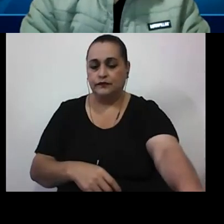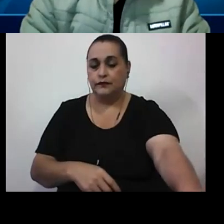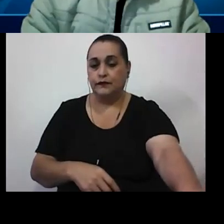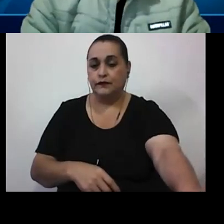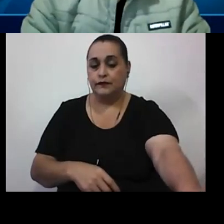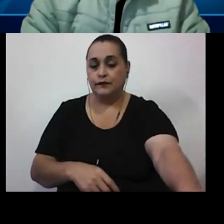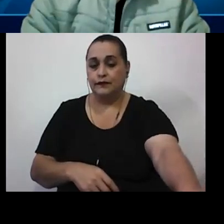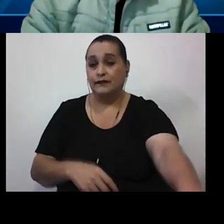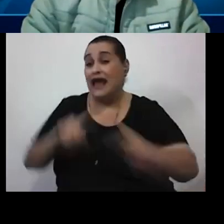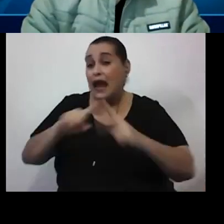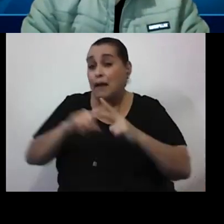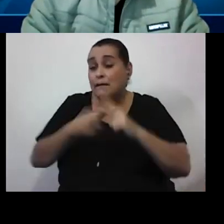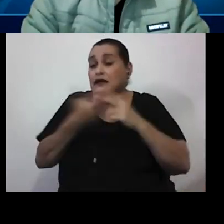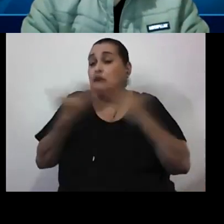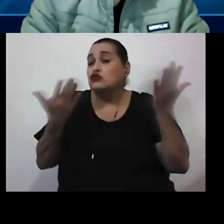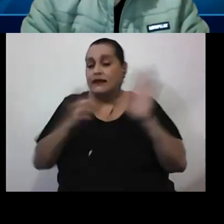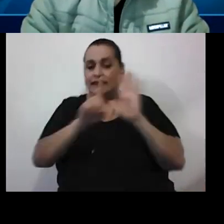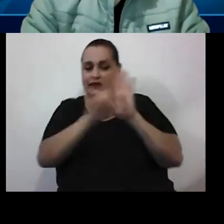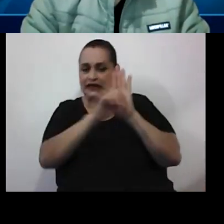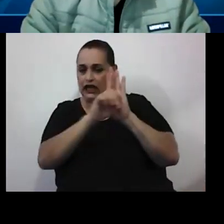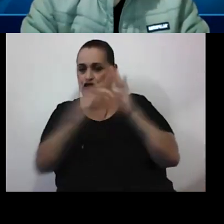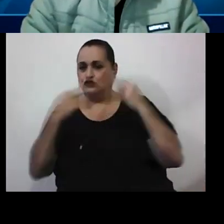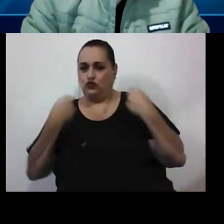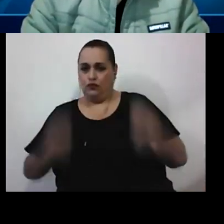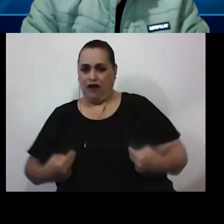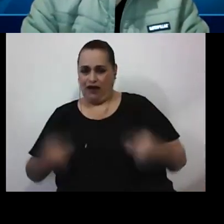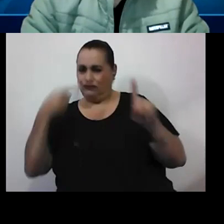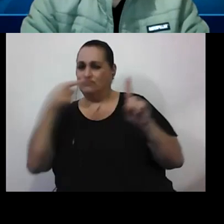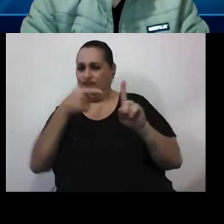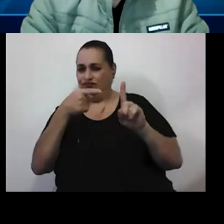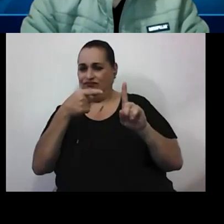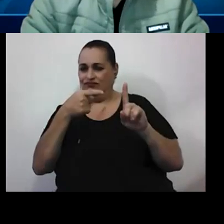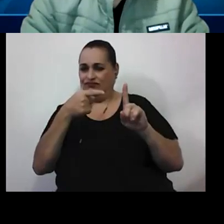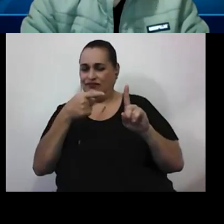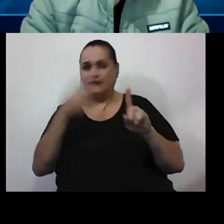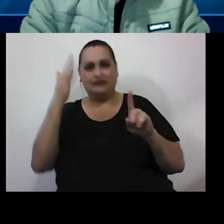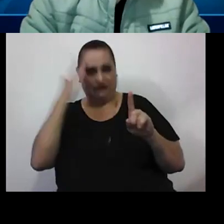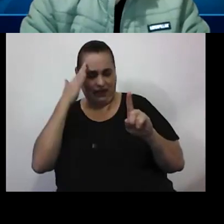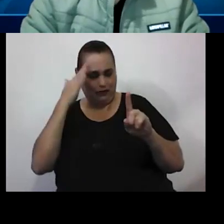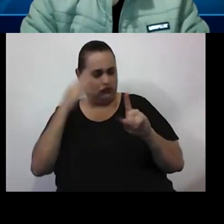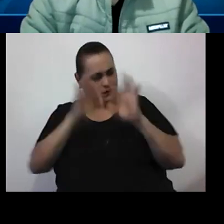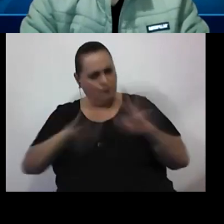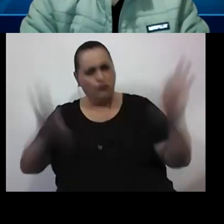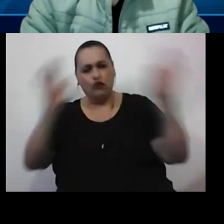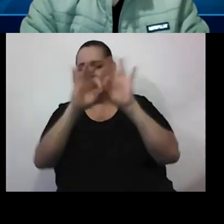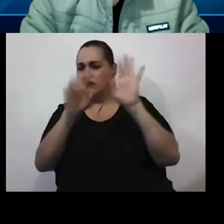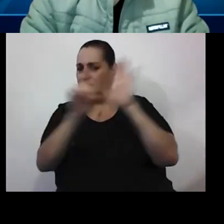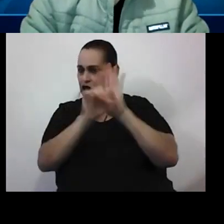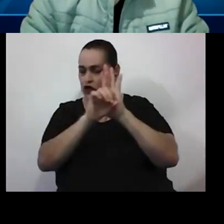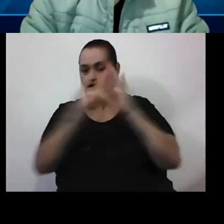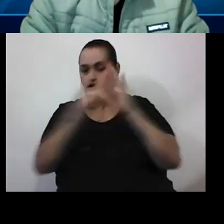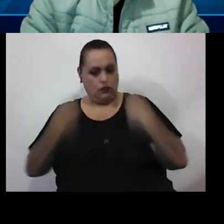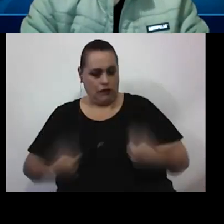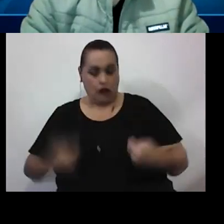derechos humanos. No estamos acá desde otro lugar que no sean los derechos humanos. Gracias a los derechos humanos